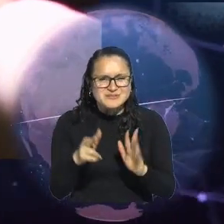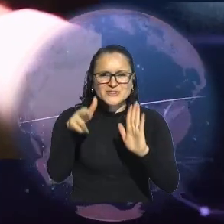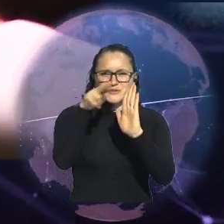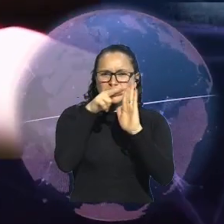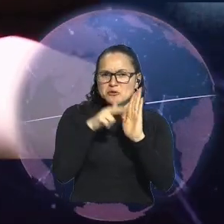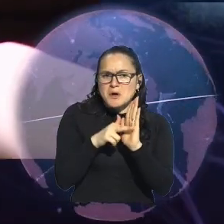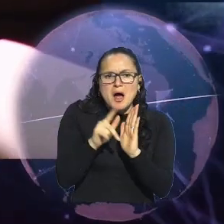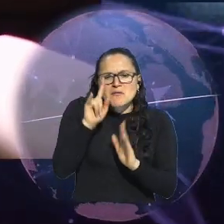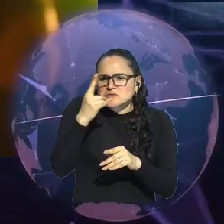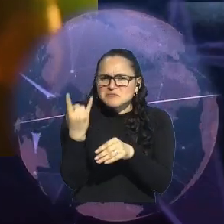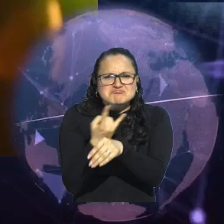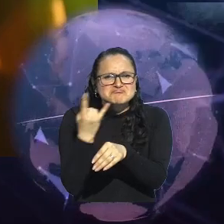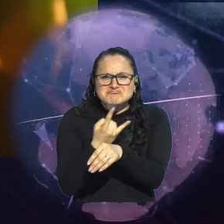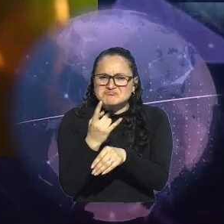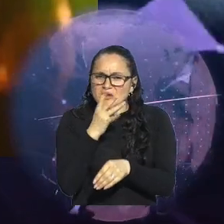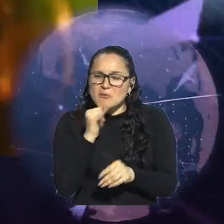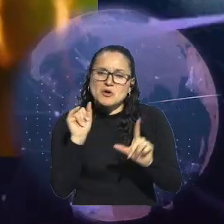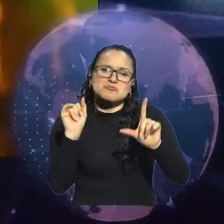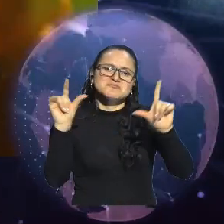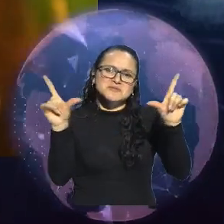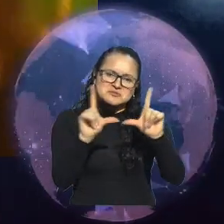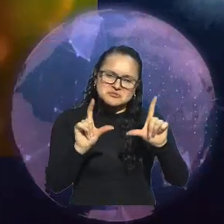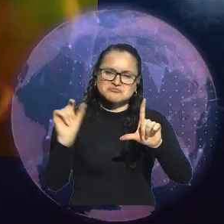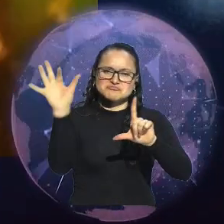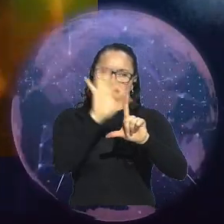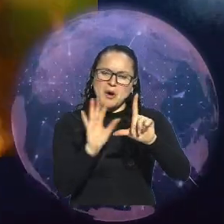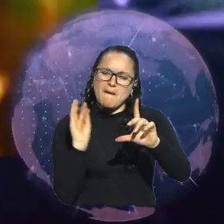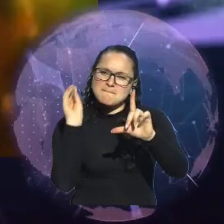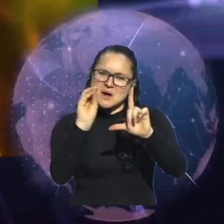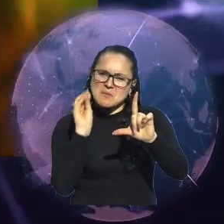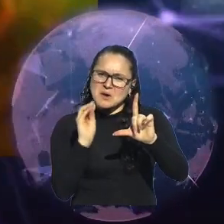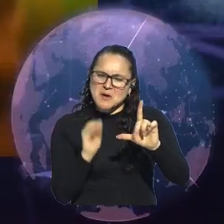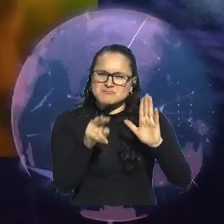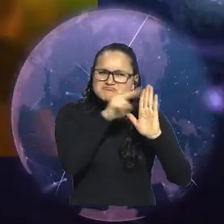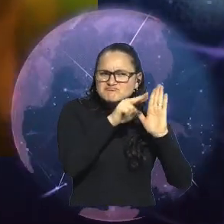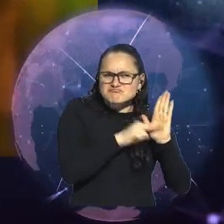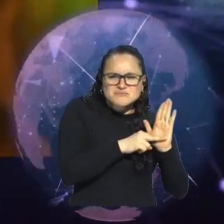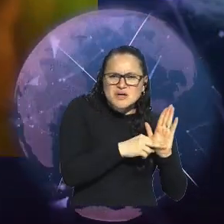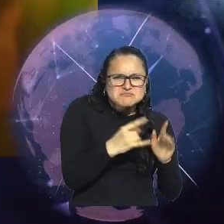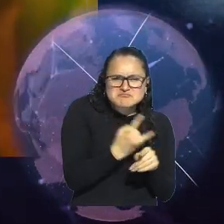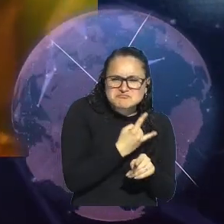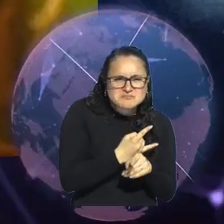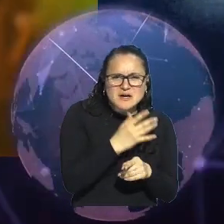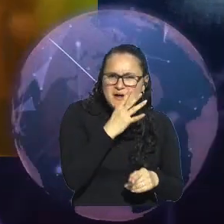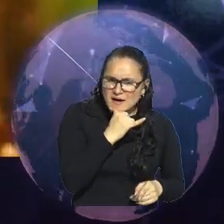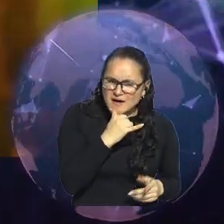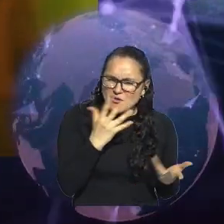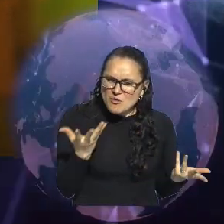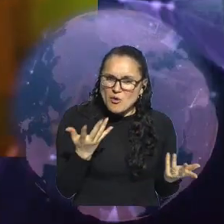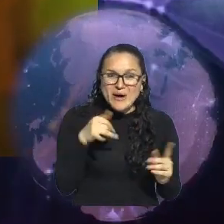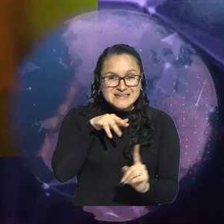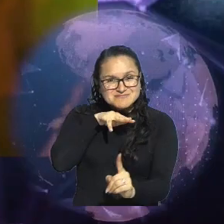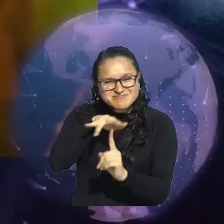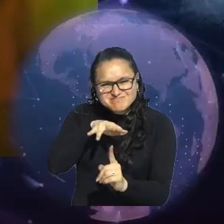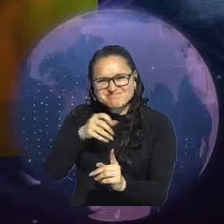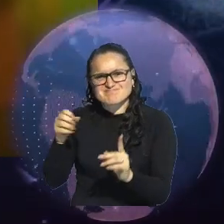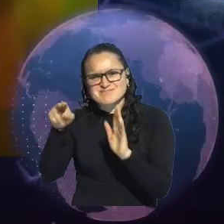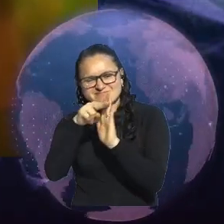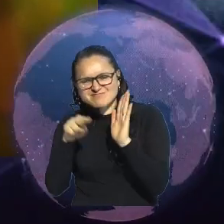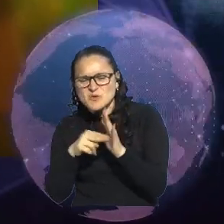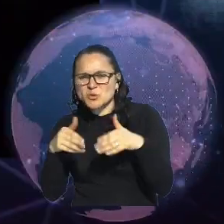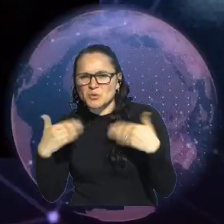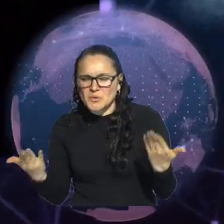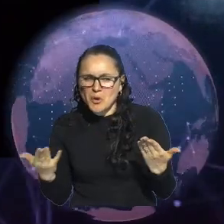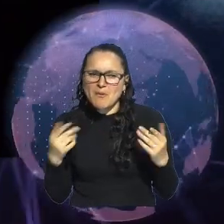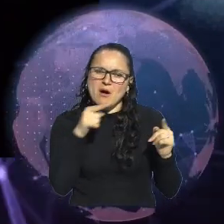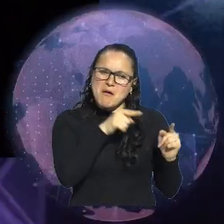materia de televisión y contenidos en aplicación de la metodología de análisis de impacto normativo con el fin de identificar